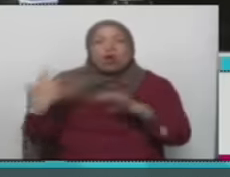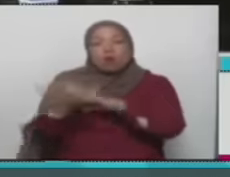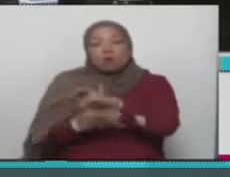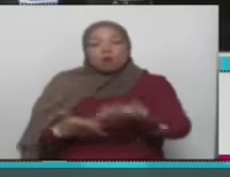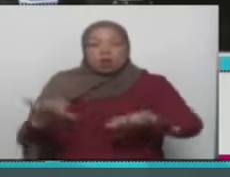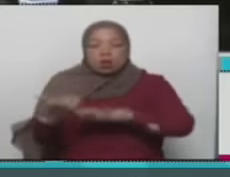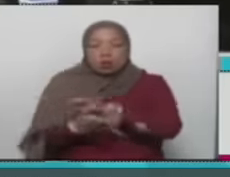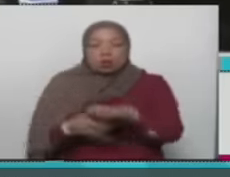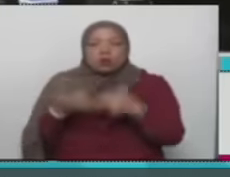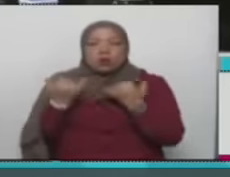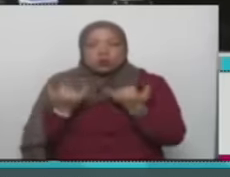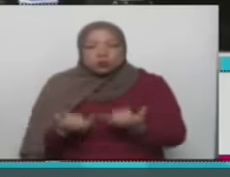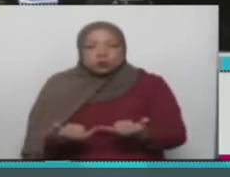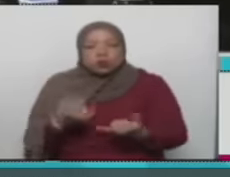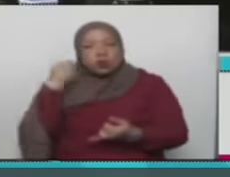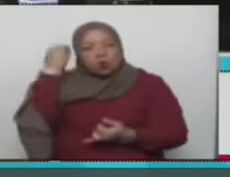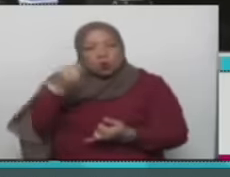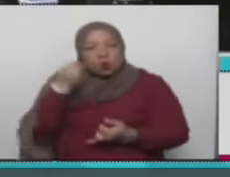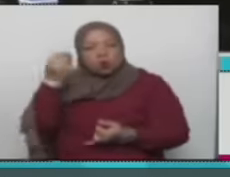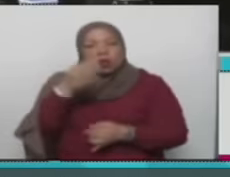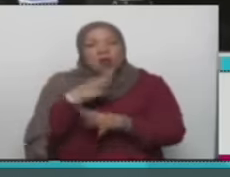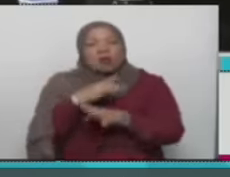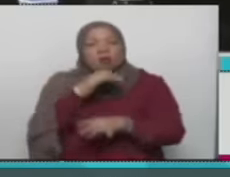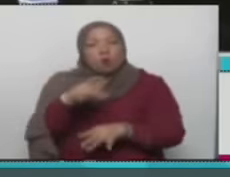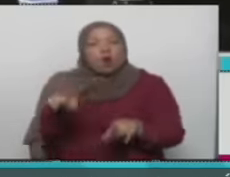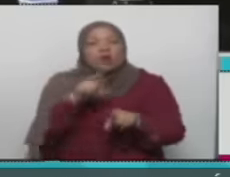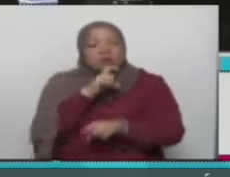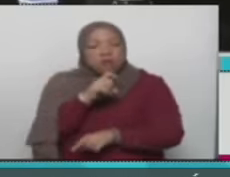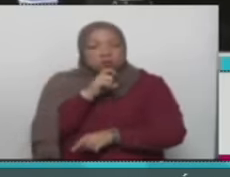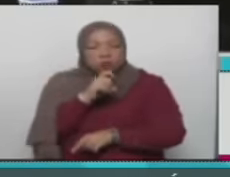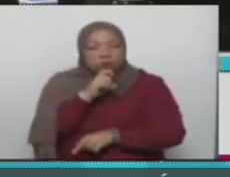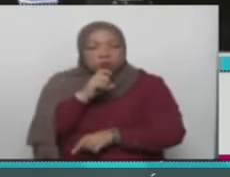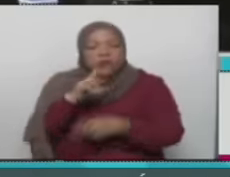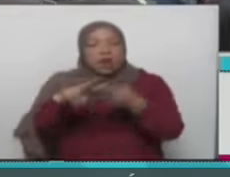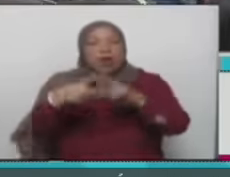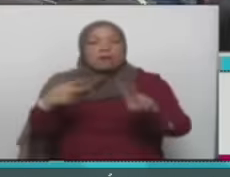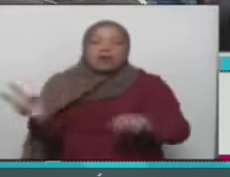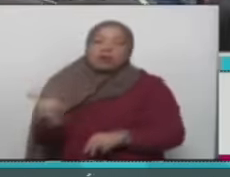creo que es una jugada maestra para la paz de Venezuela. Así es.